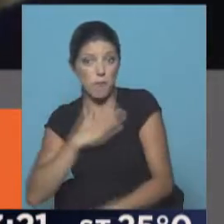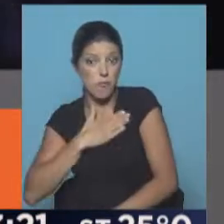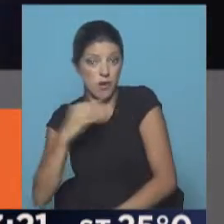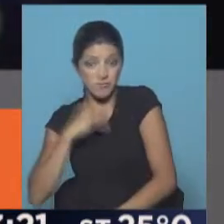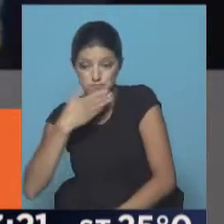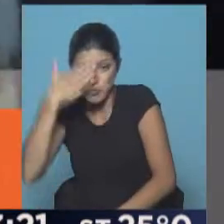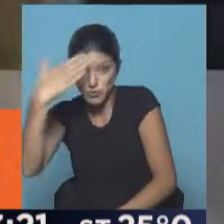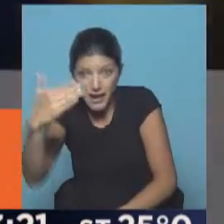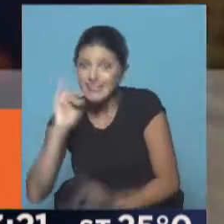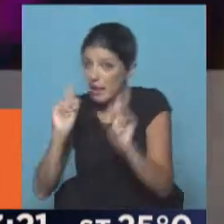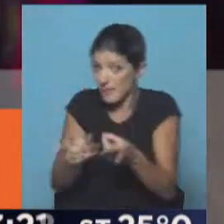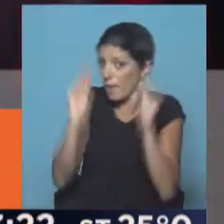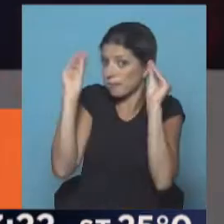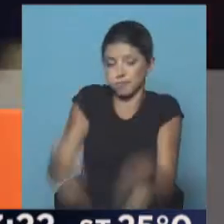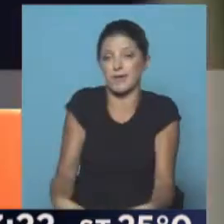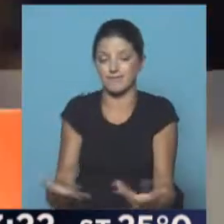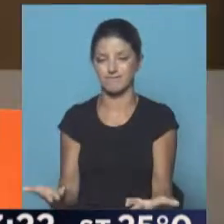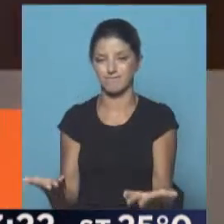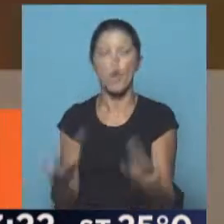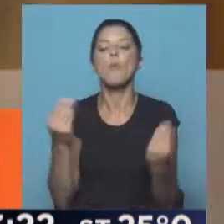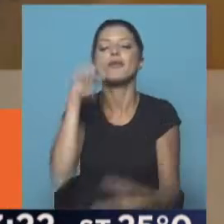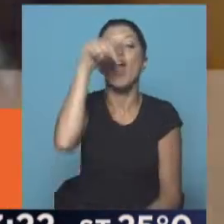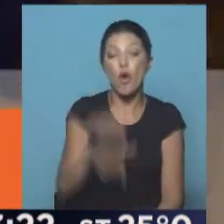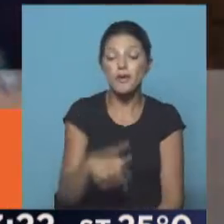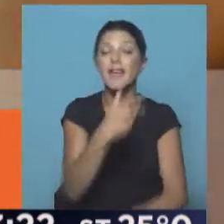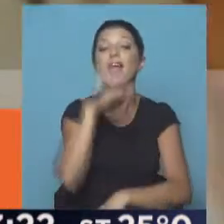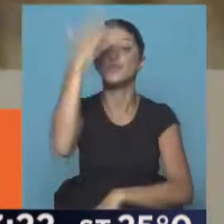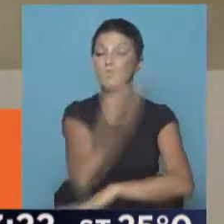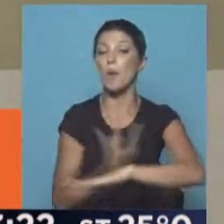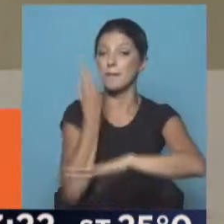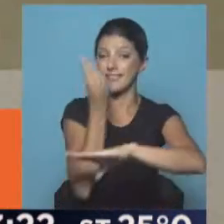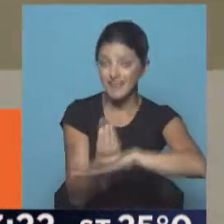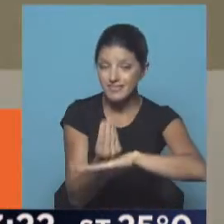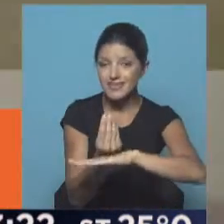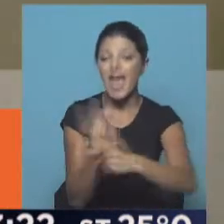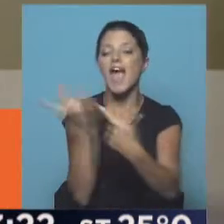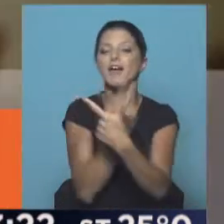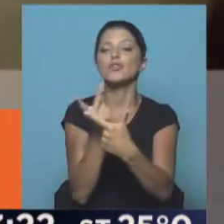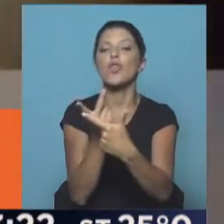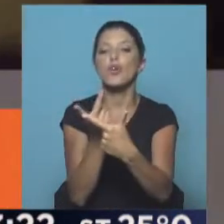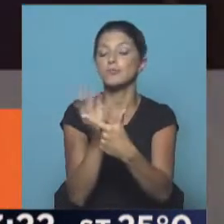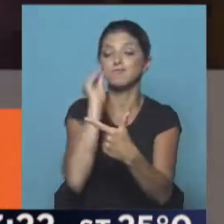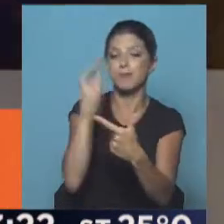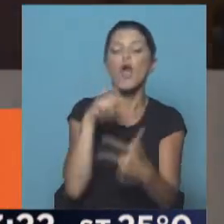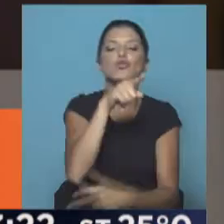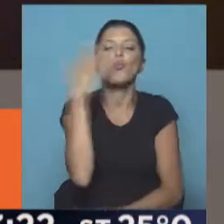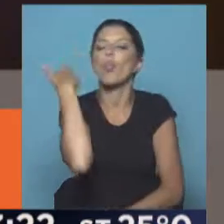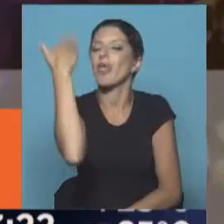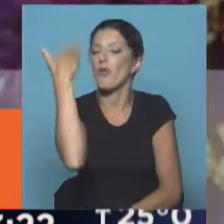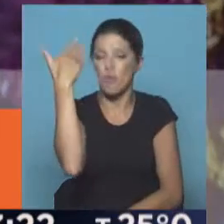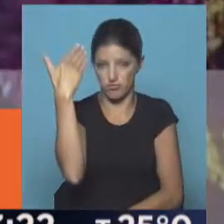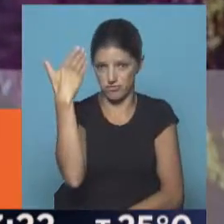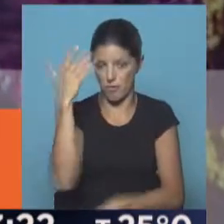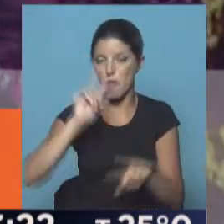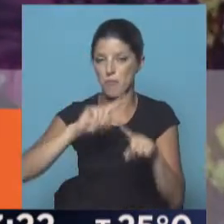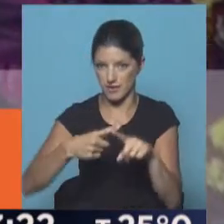derecho que ya se ha perdido, porque el presidente electo de los Estados Unidos está conculcando el derecho. El discurso político es